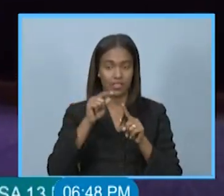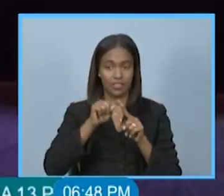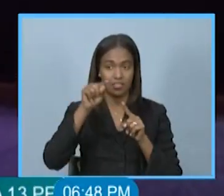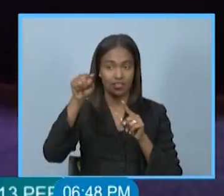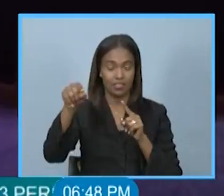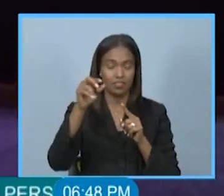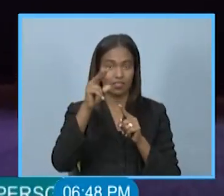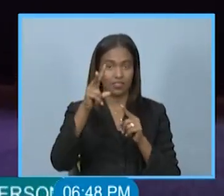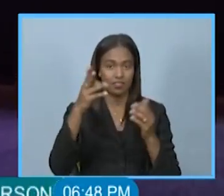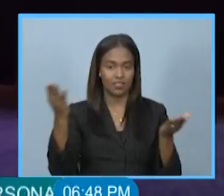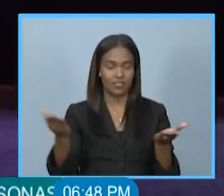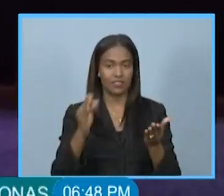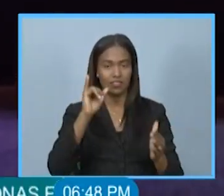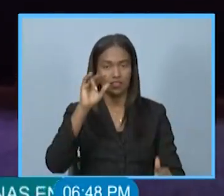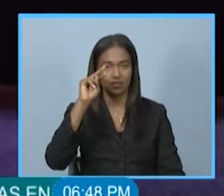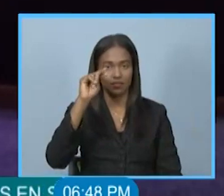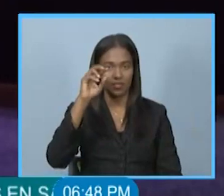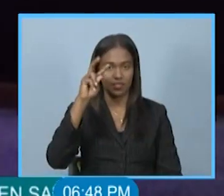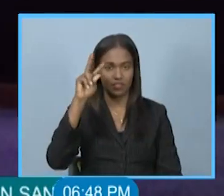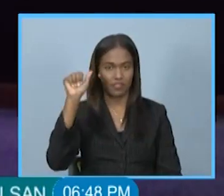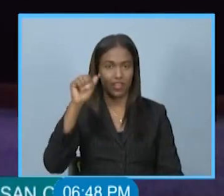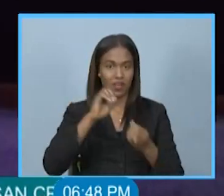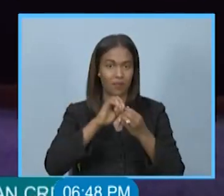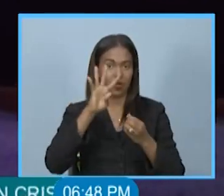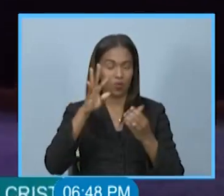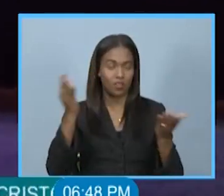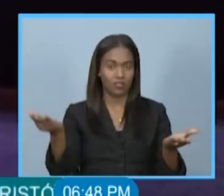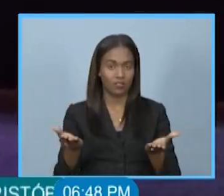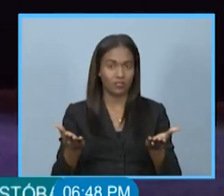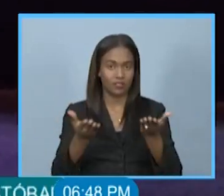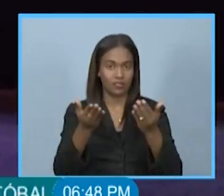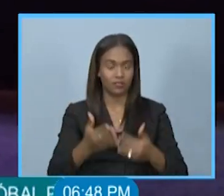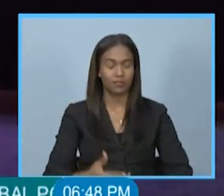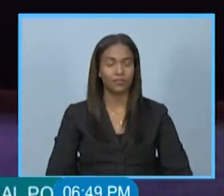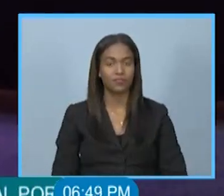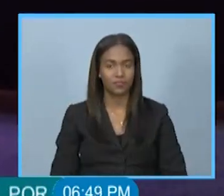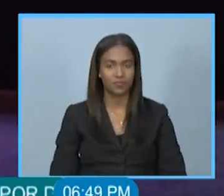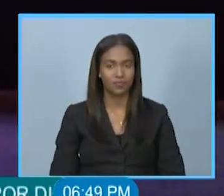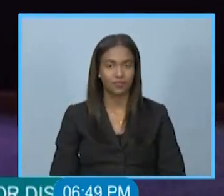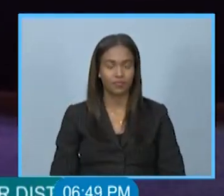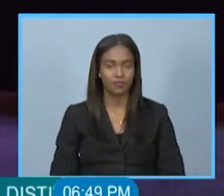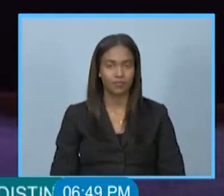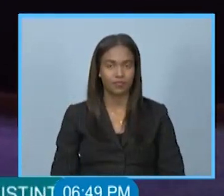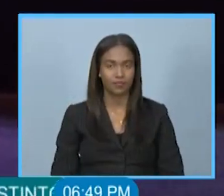de televisión de imaginativa en su cuarta edición adelante rafaelina